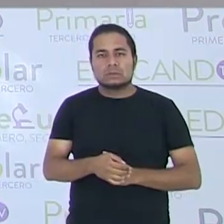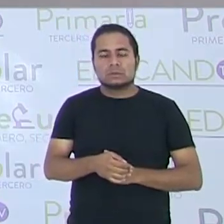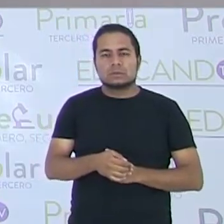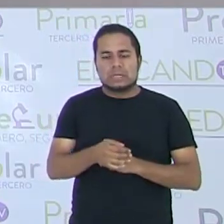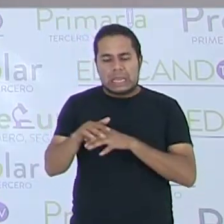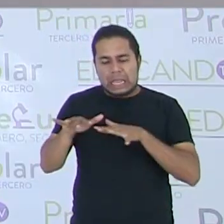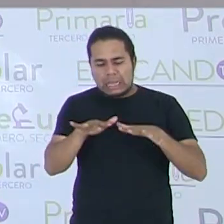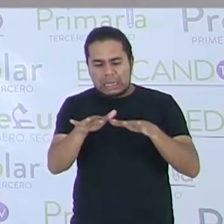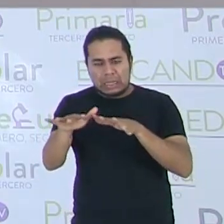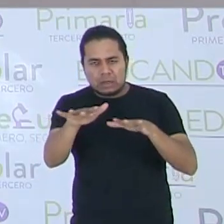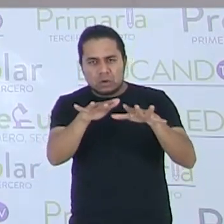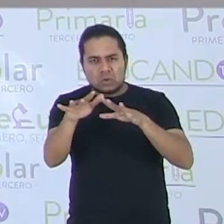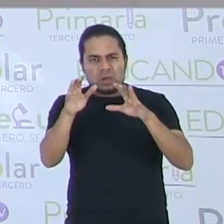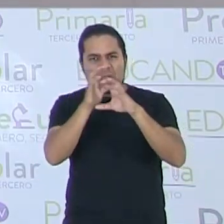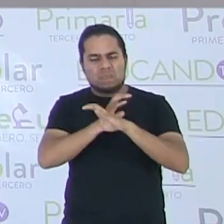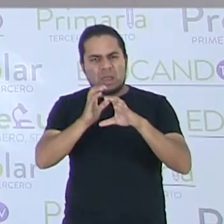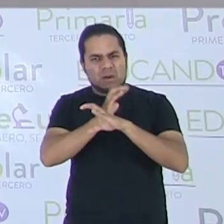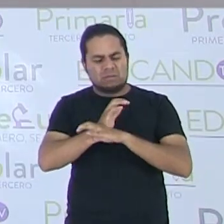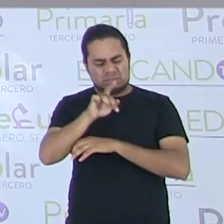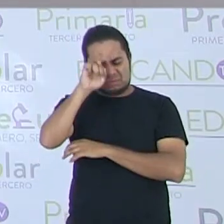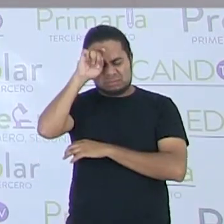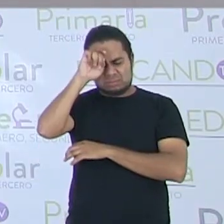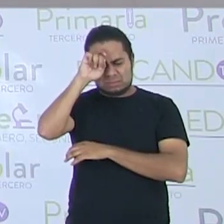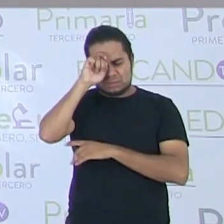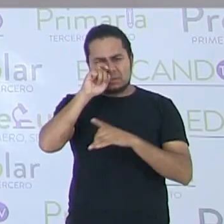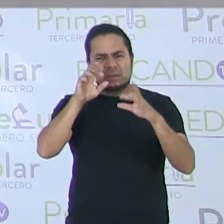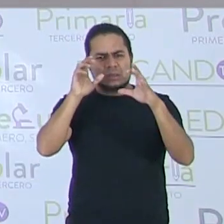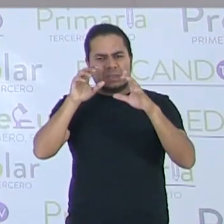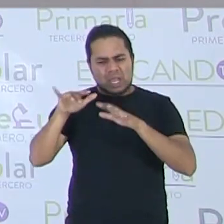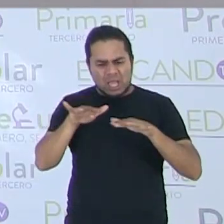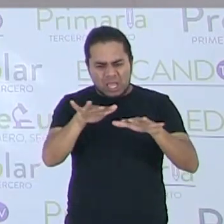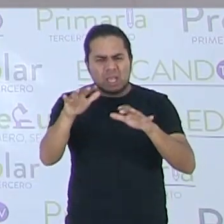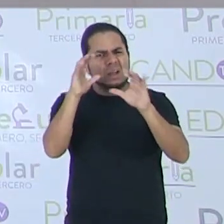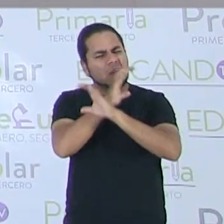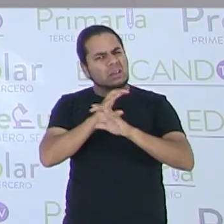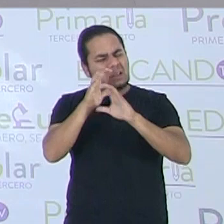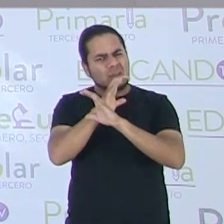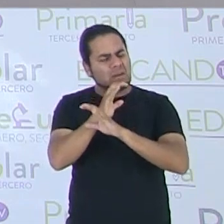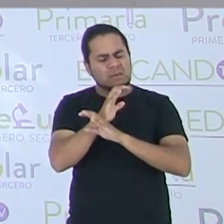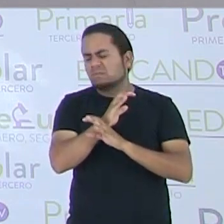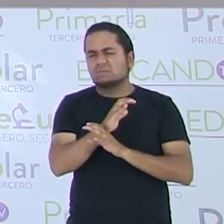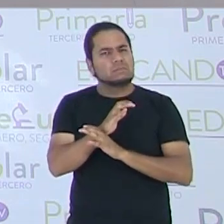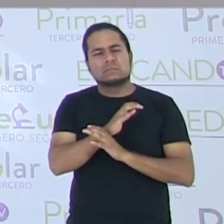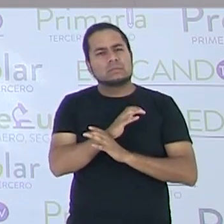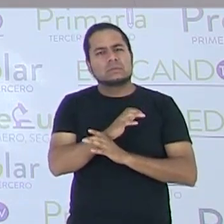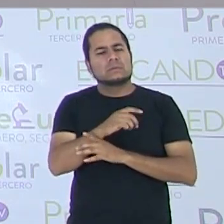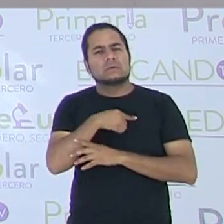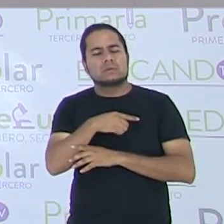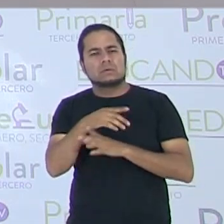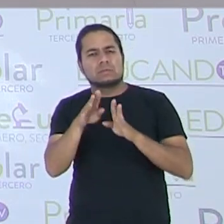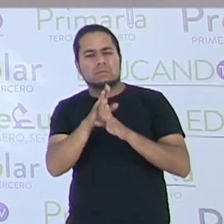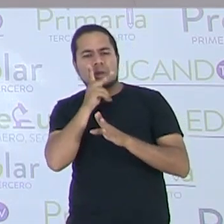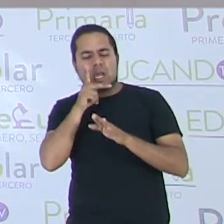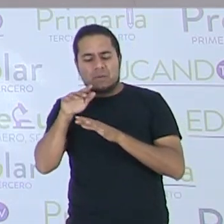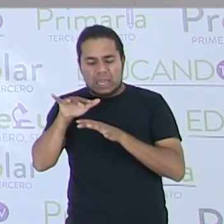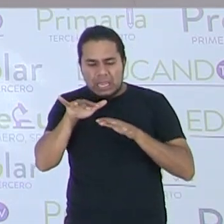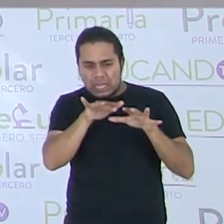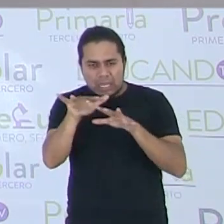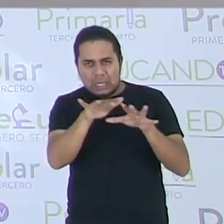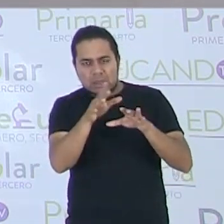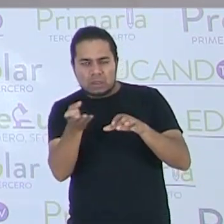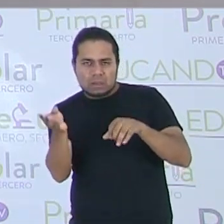arroyo cantador. Un arroyo no canta, ¿verdad? Le está dando a la palabra arroyo